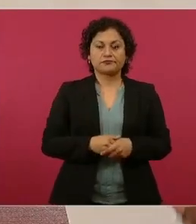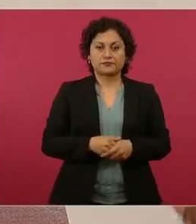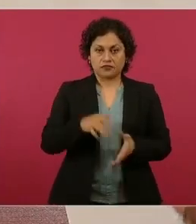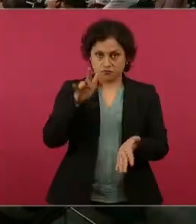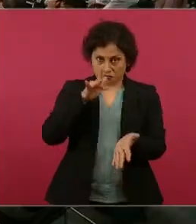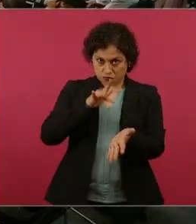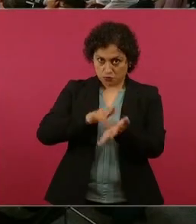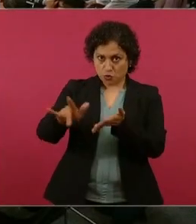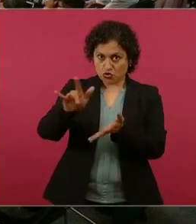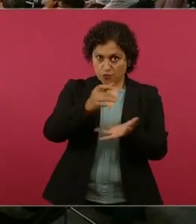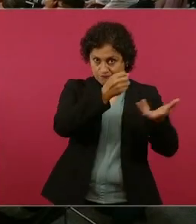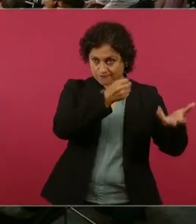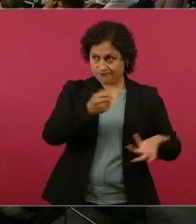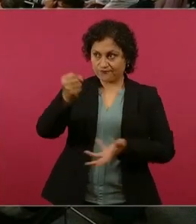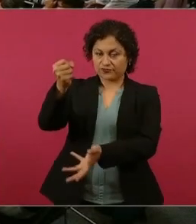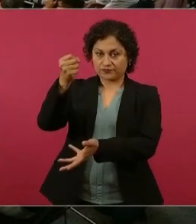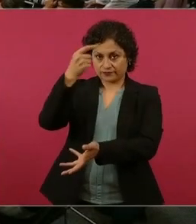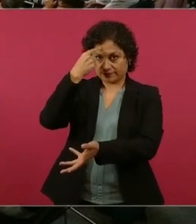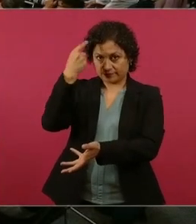económico.